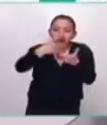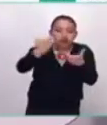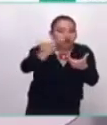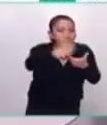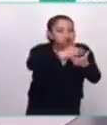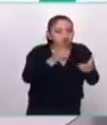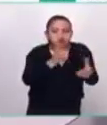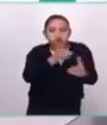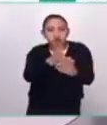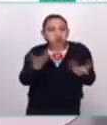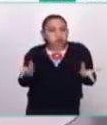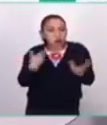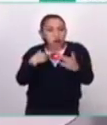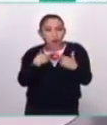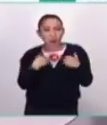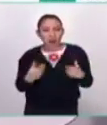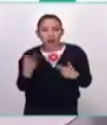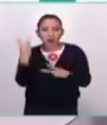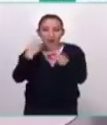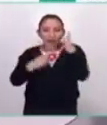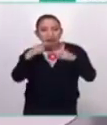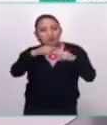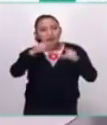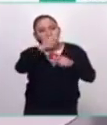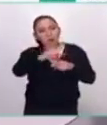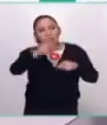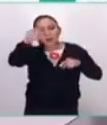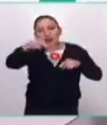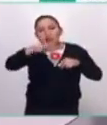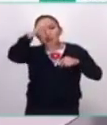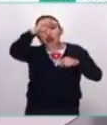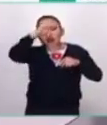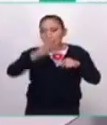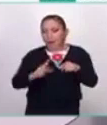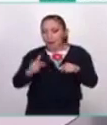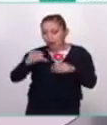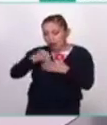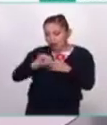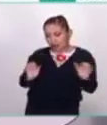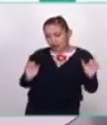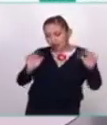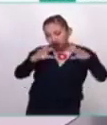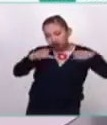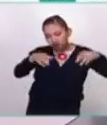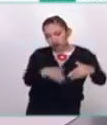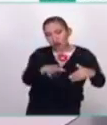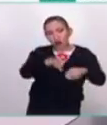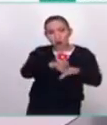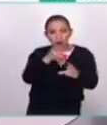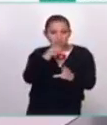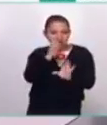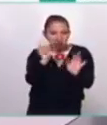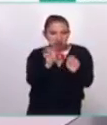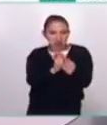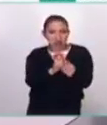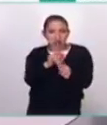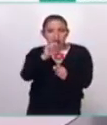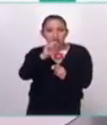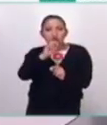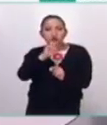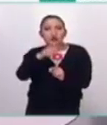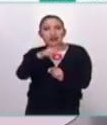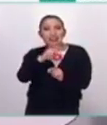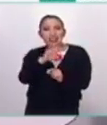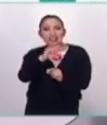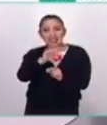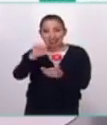flujo humano que viene de los pueblos del norte y de los pueblos del centro. Simplemente como comentario, la turquesa que tenemos